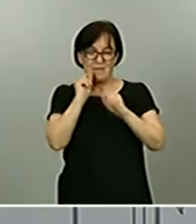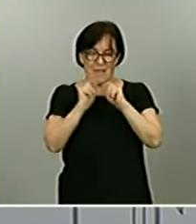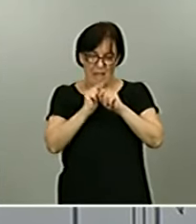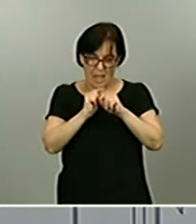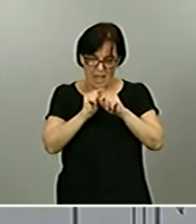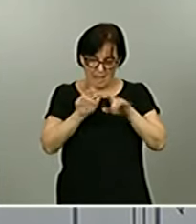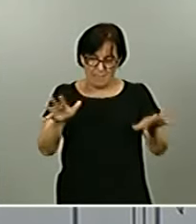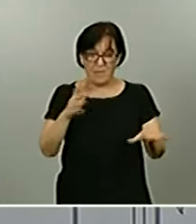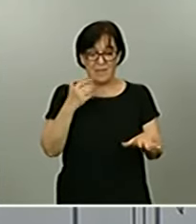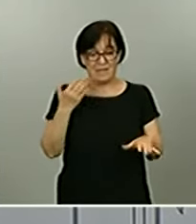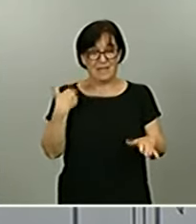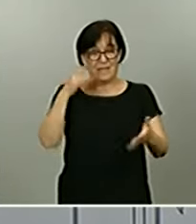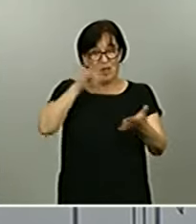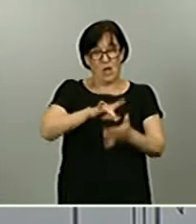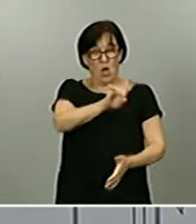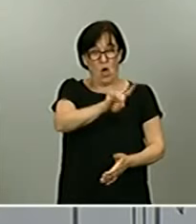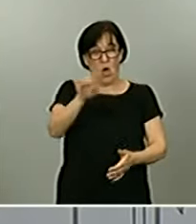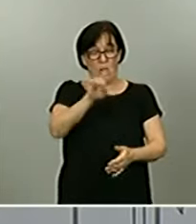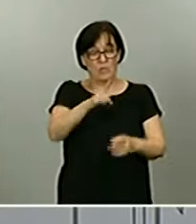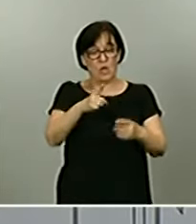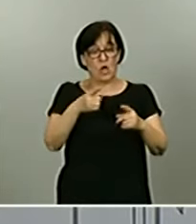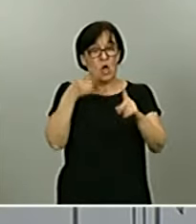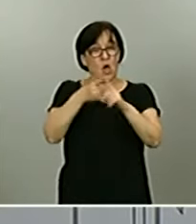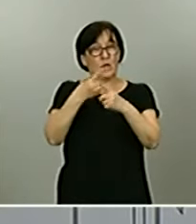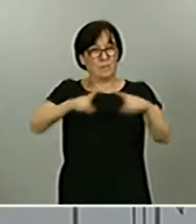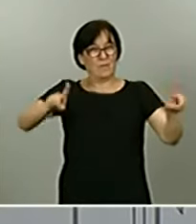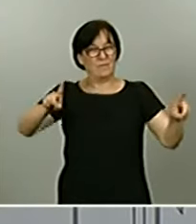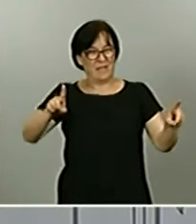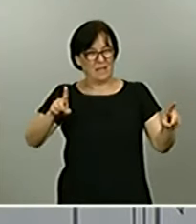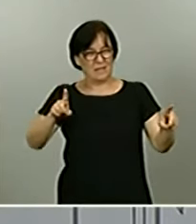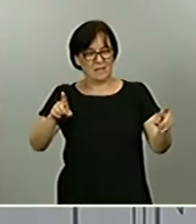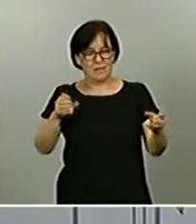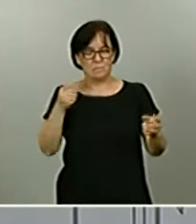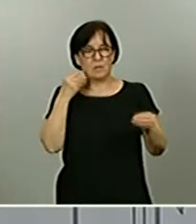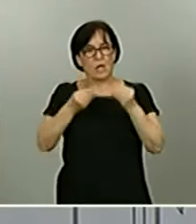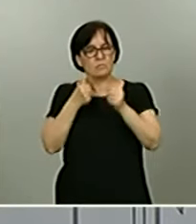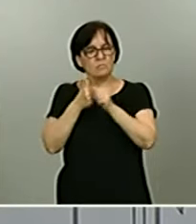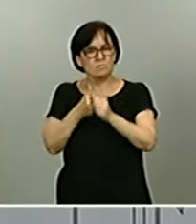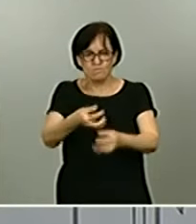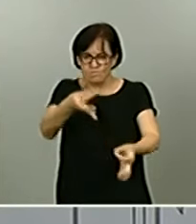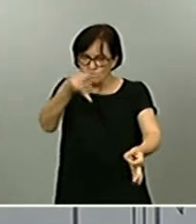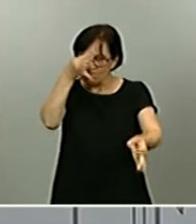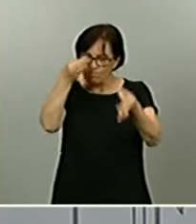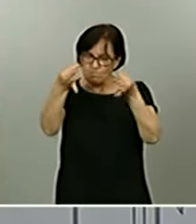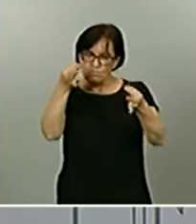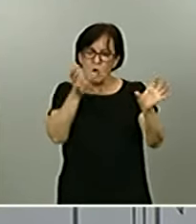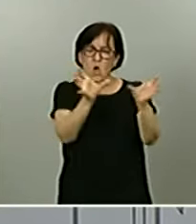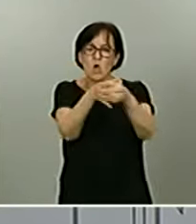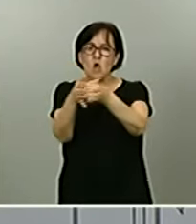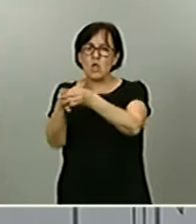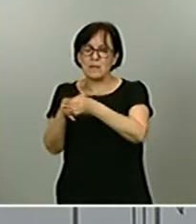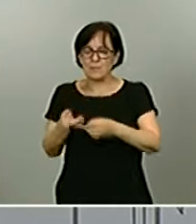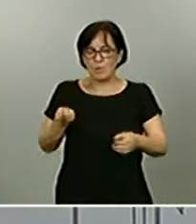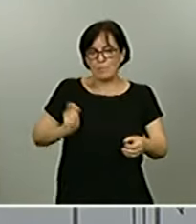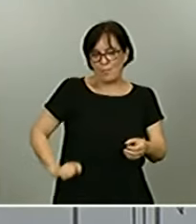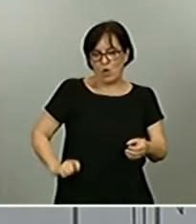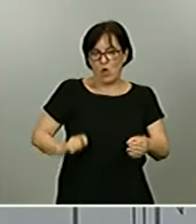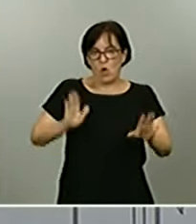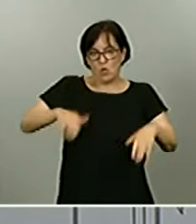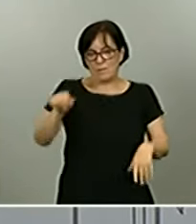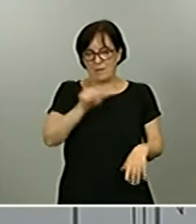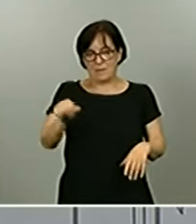en el que los objetivos son diferentes, están haciendo un seguimiento muy exhaustivo de los colectivos de profesionales en las últimas semanas, se está haciendo una